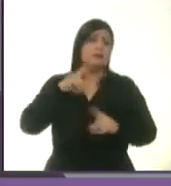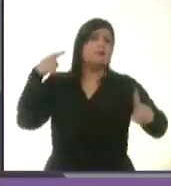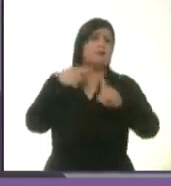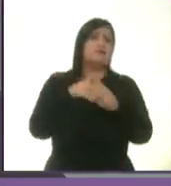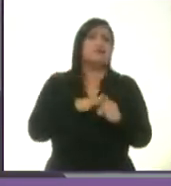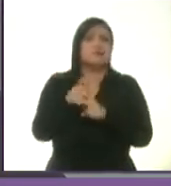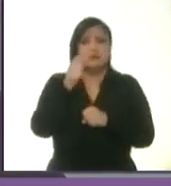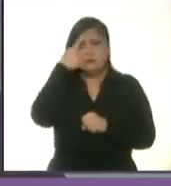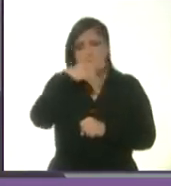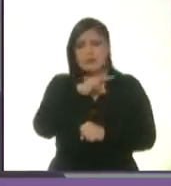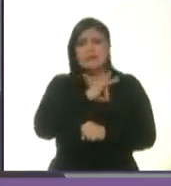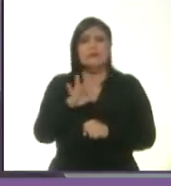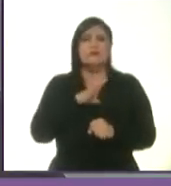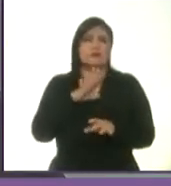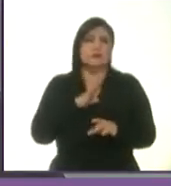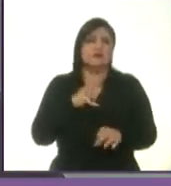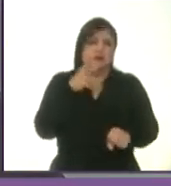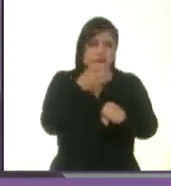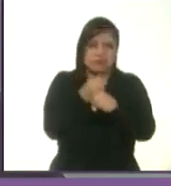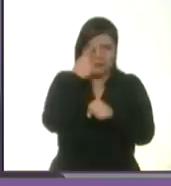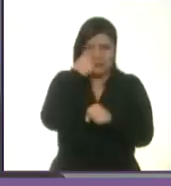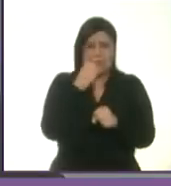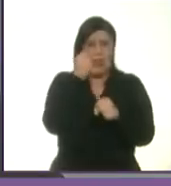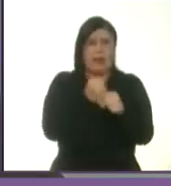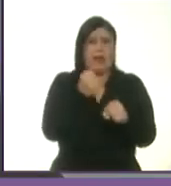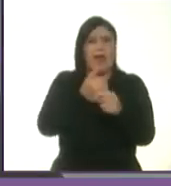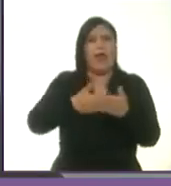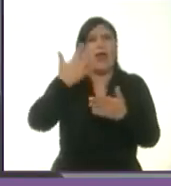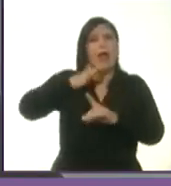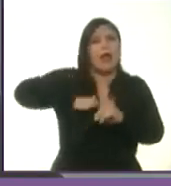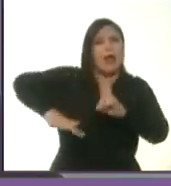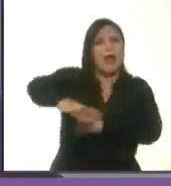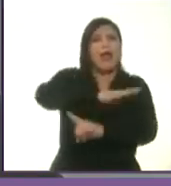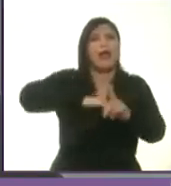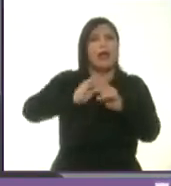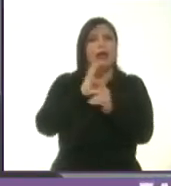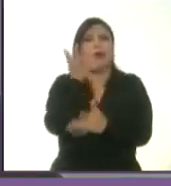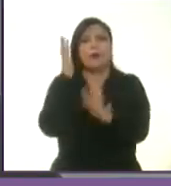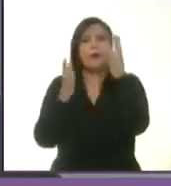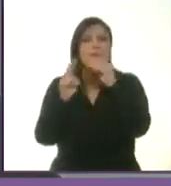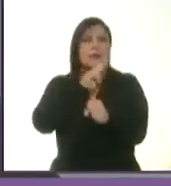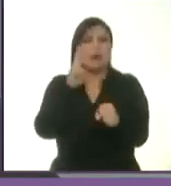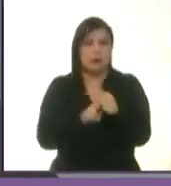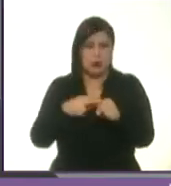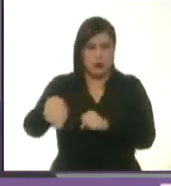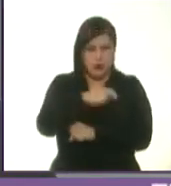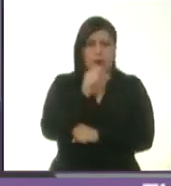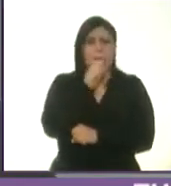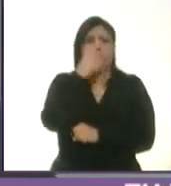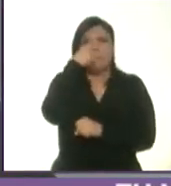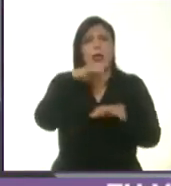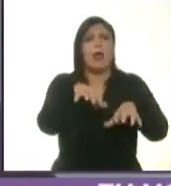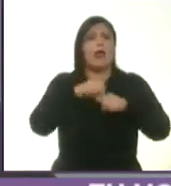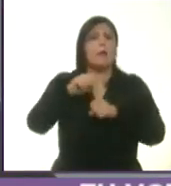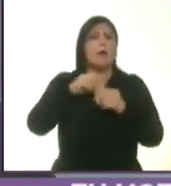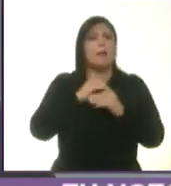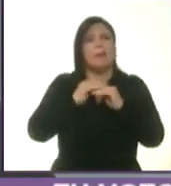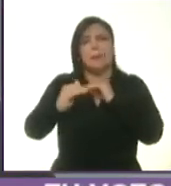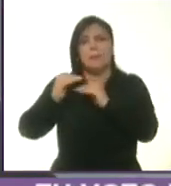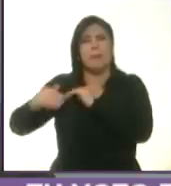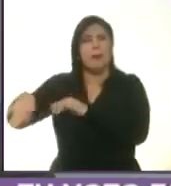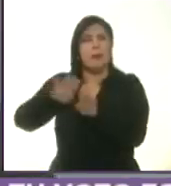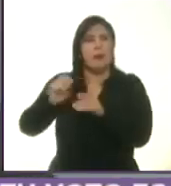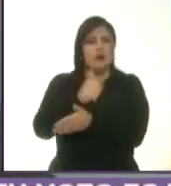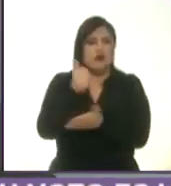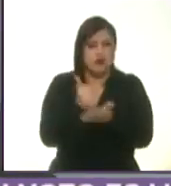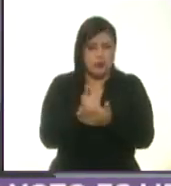de compensar los daños causados a los recursos naturales por la vitalidad y el desarrollo urbano se deberá